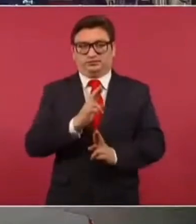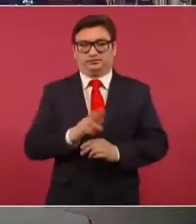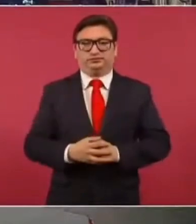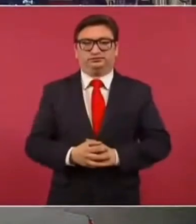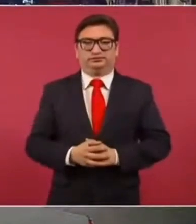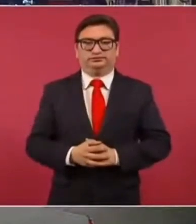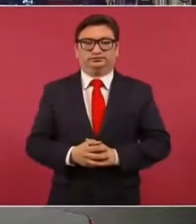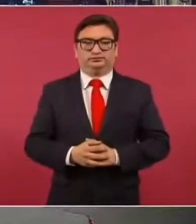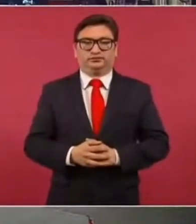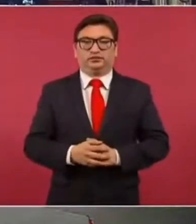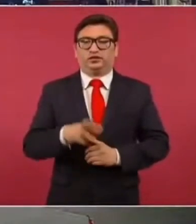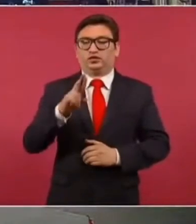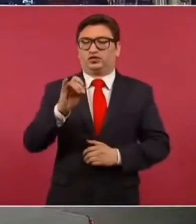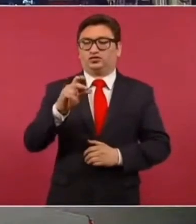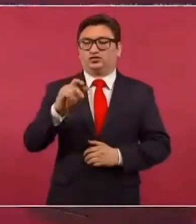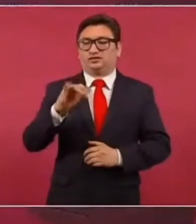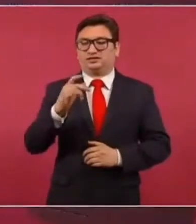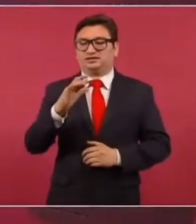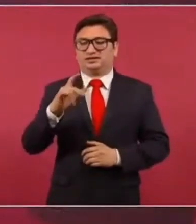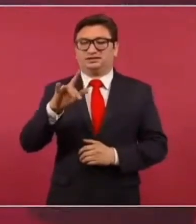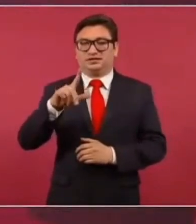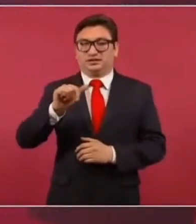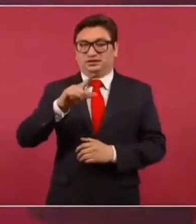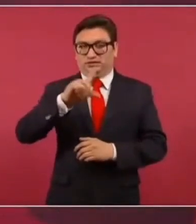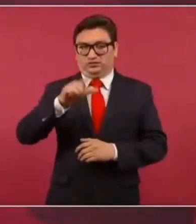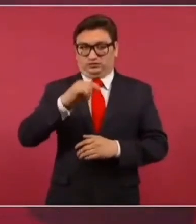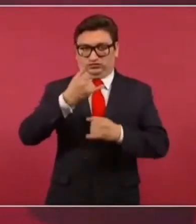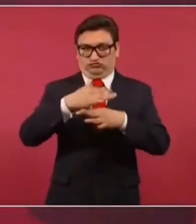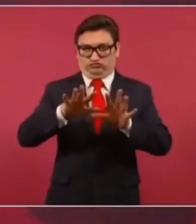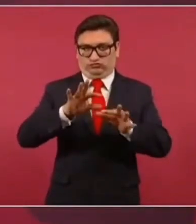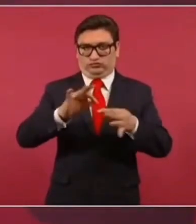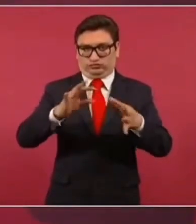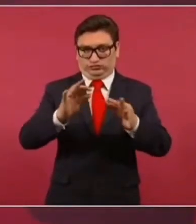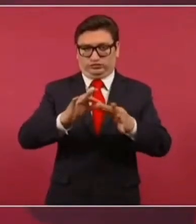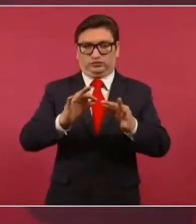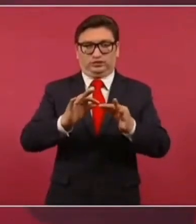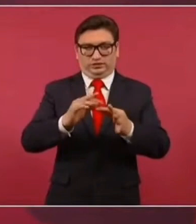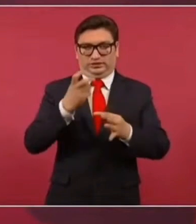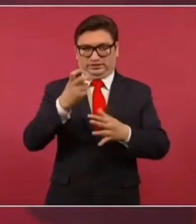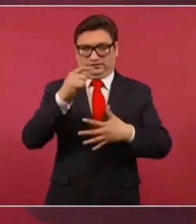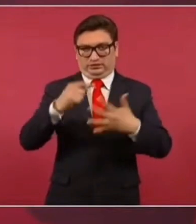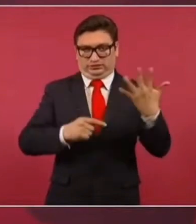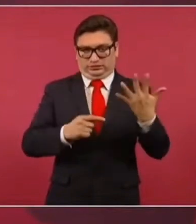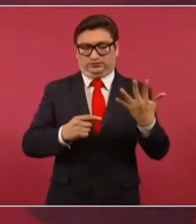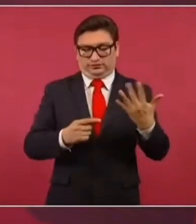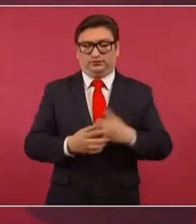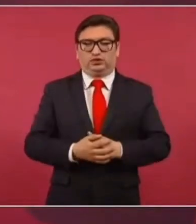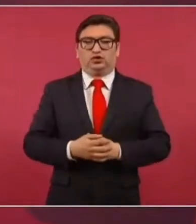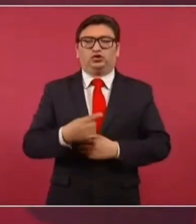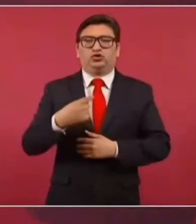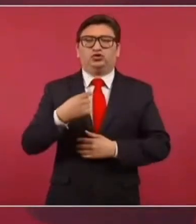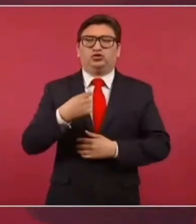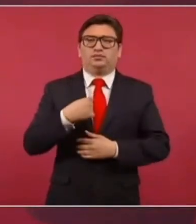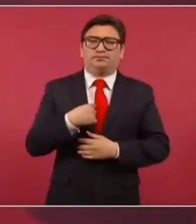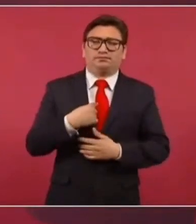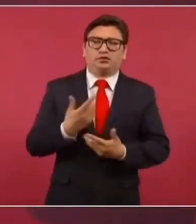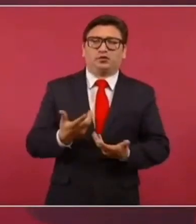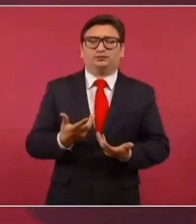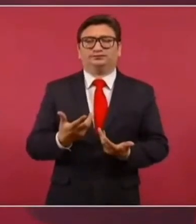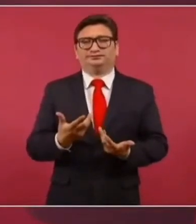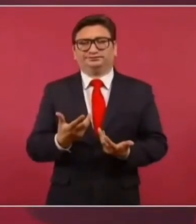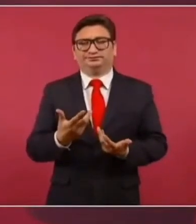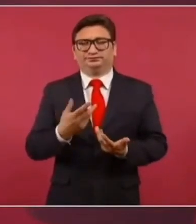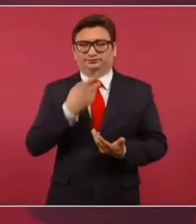Sí, Rosa Isela va a informarles sobre todo esto. Yo